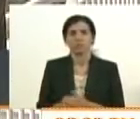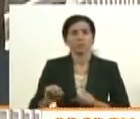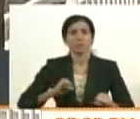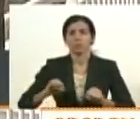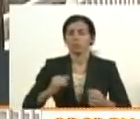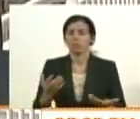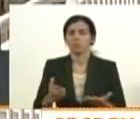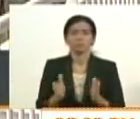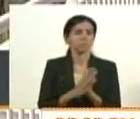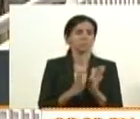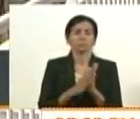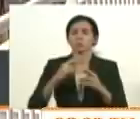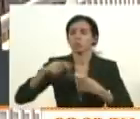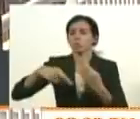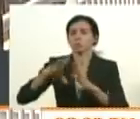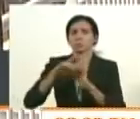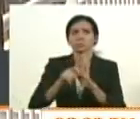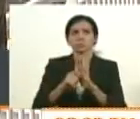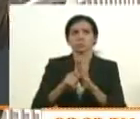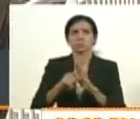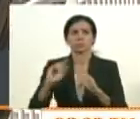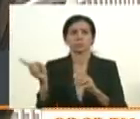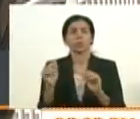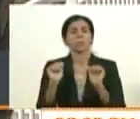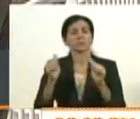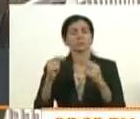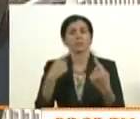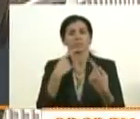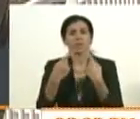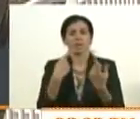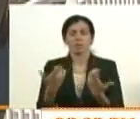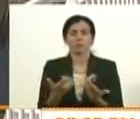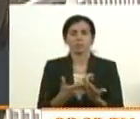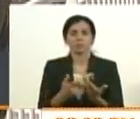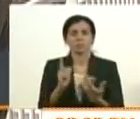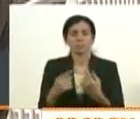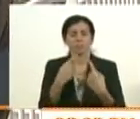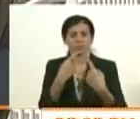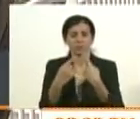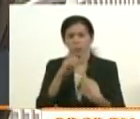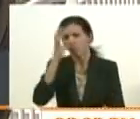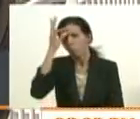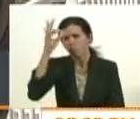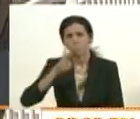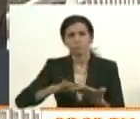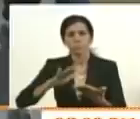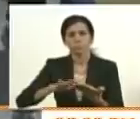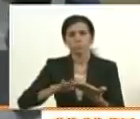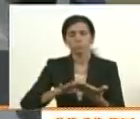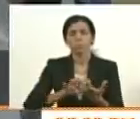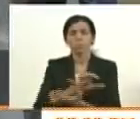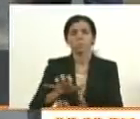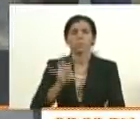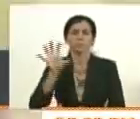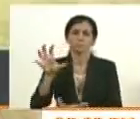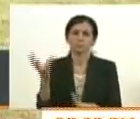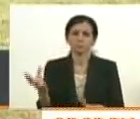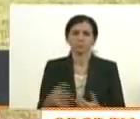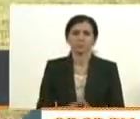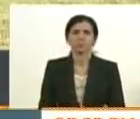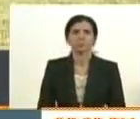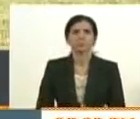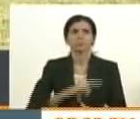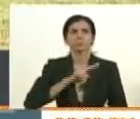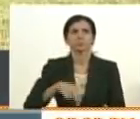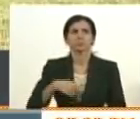ellos con la constituyente para que estamos todos en diálogo, porque todos vamos, tenemos que ir al diálogo porque esa es la única forma de solucionar los problemas del país. Estamos